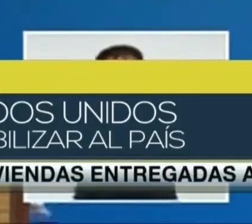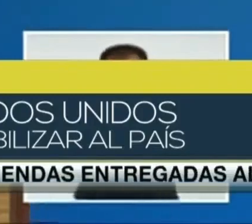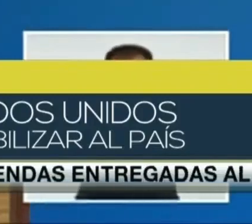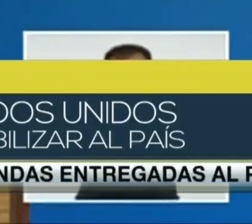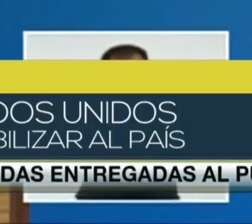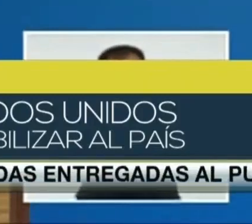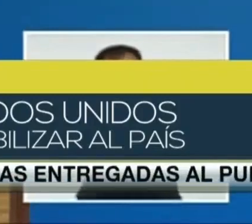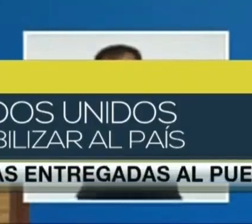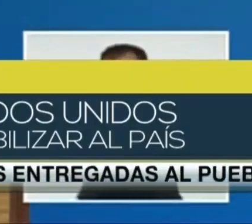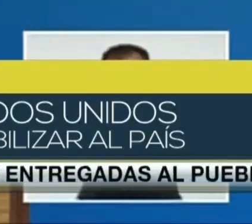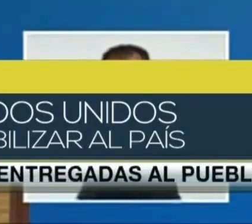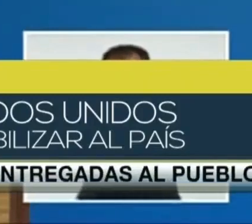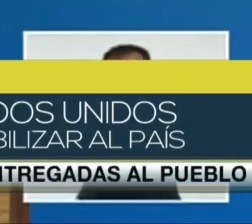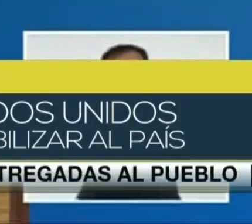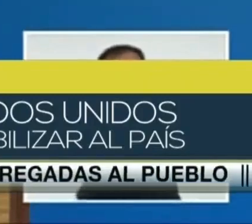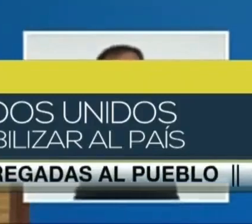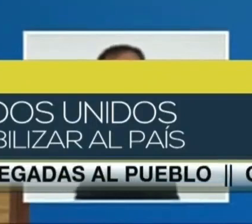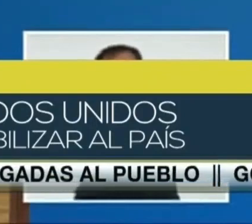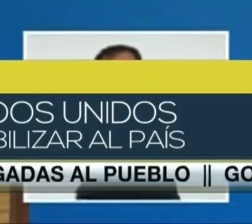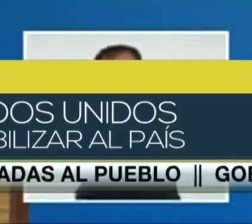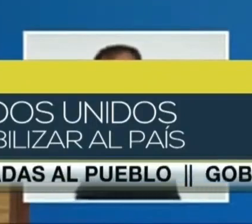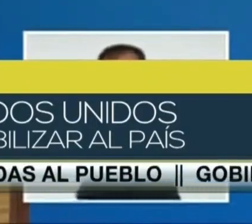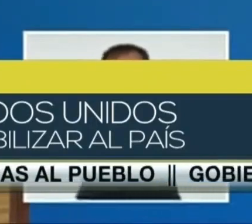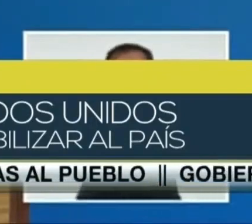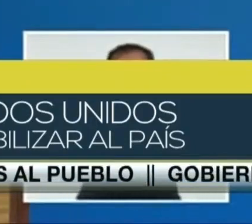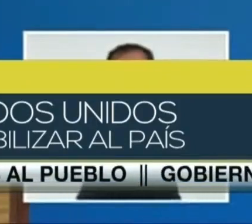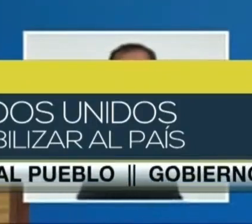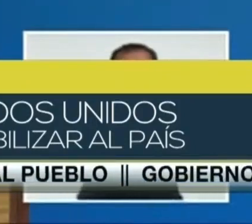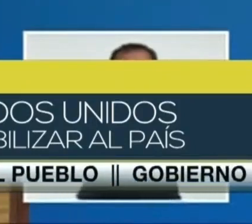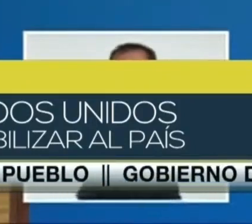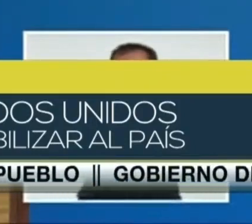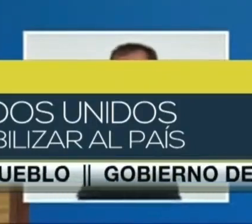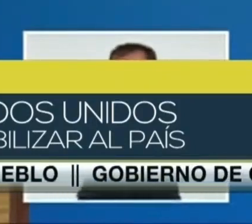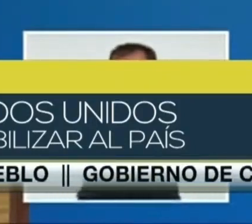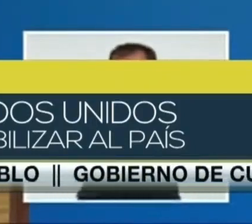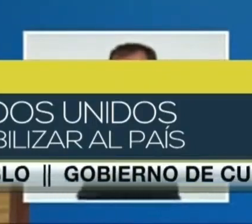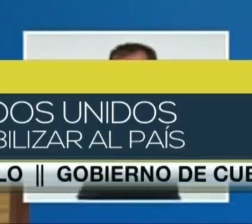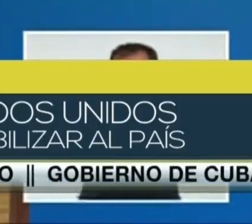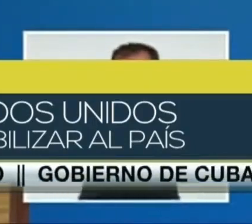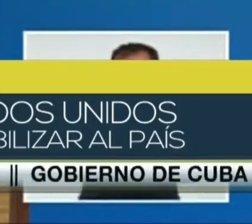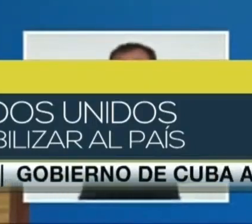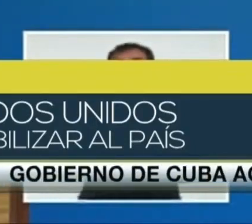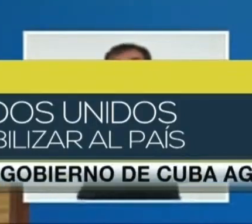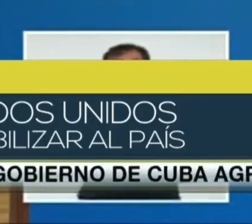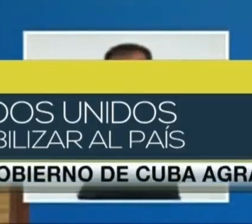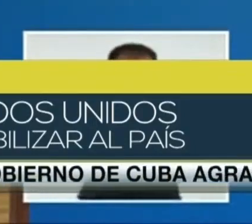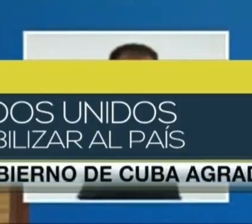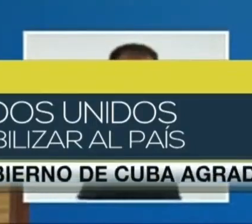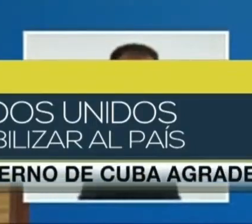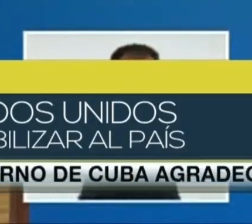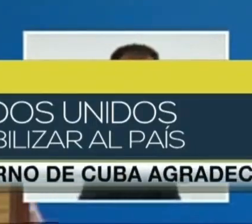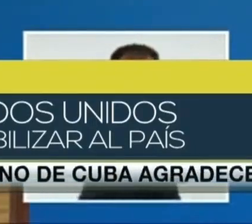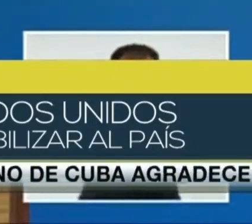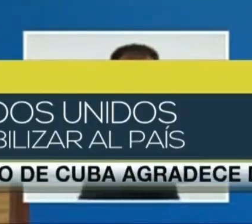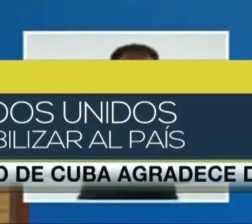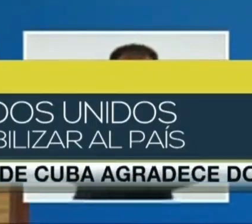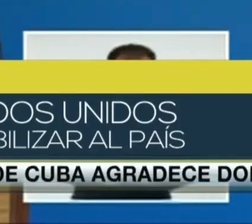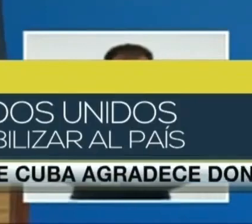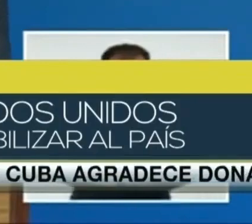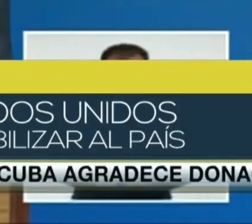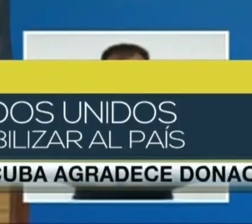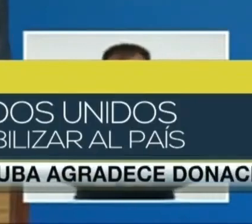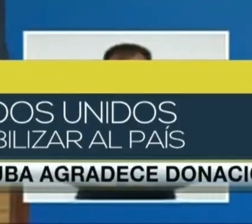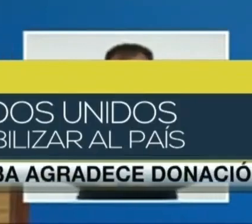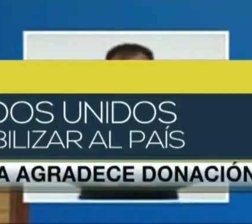en las actas del día 23 de junio. En el caso de los países de la